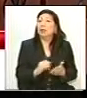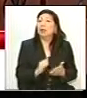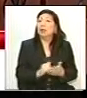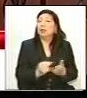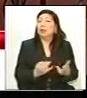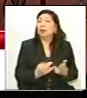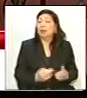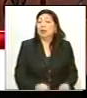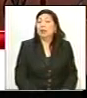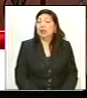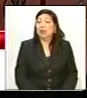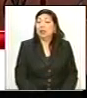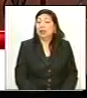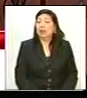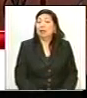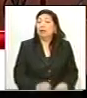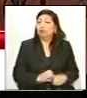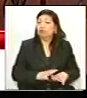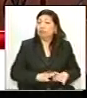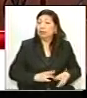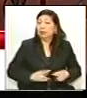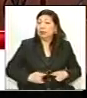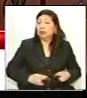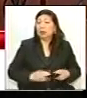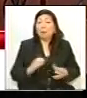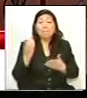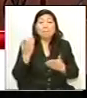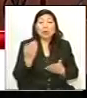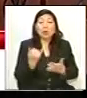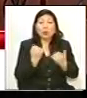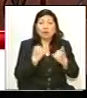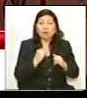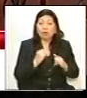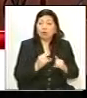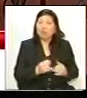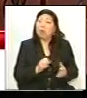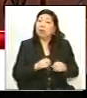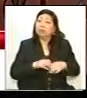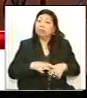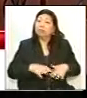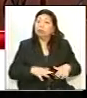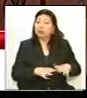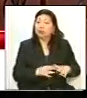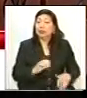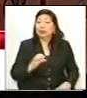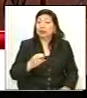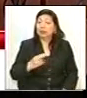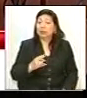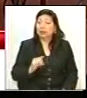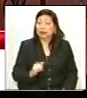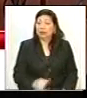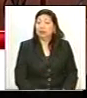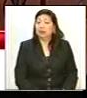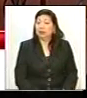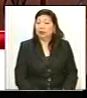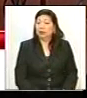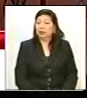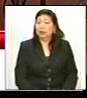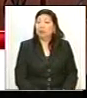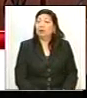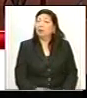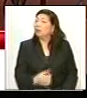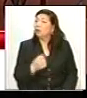relación a irregularidades en la descolmatación del río Piura y 4 informes en la descolmatación del río Chira. Sí. Ahora, lo